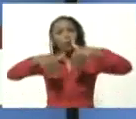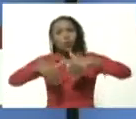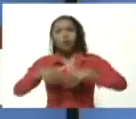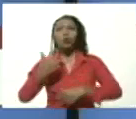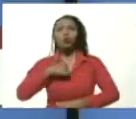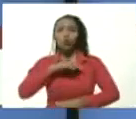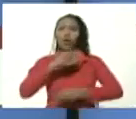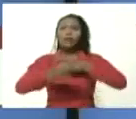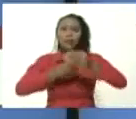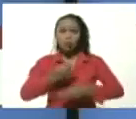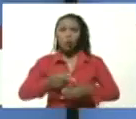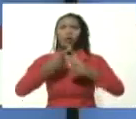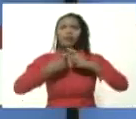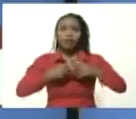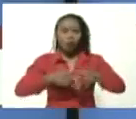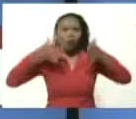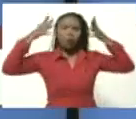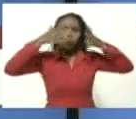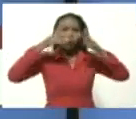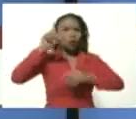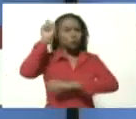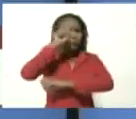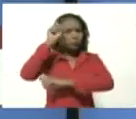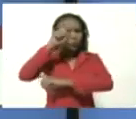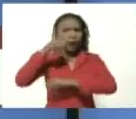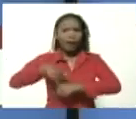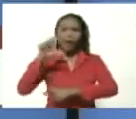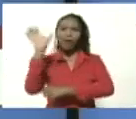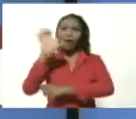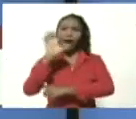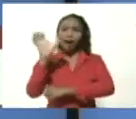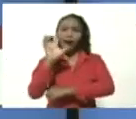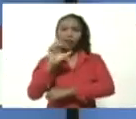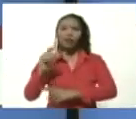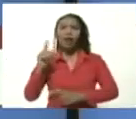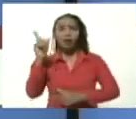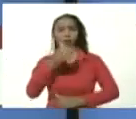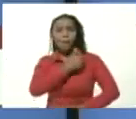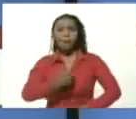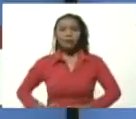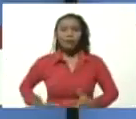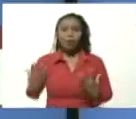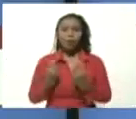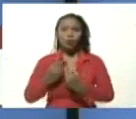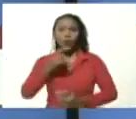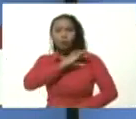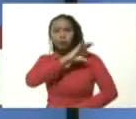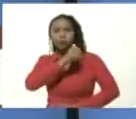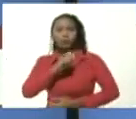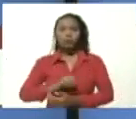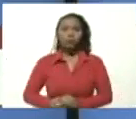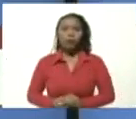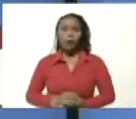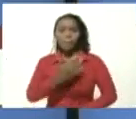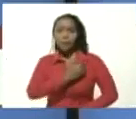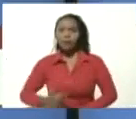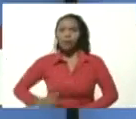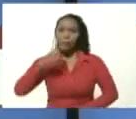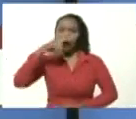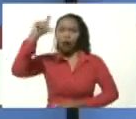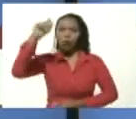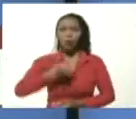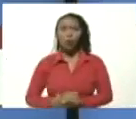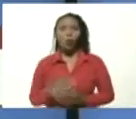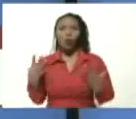varios talleres aquí en Caracas, reunido con el presidente de nuestro partido, el presidente Nicolás Maduro,